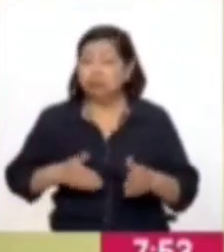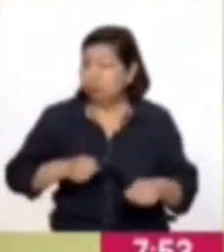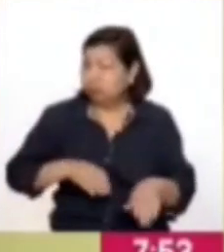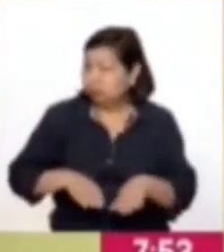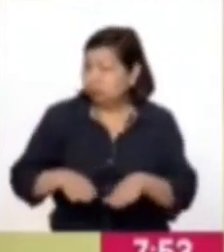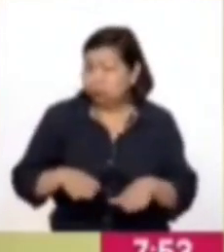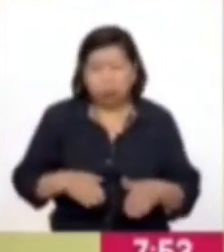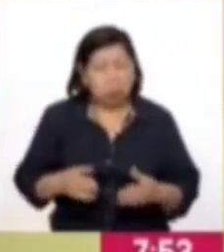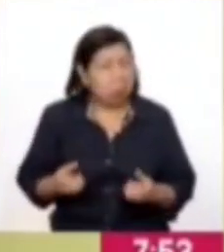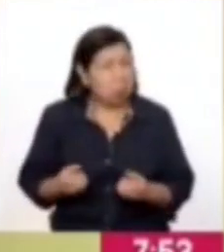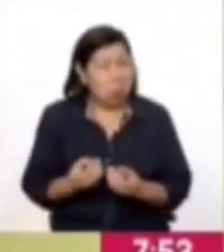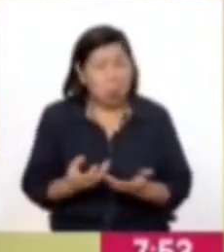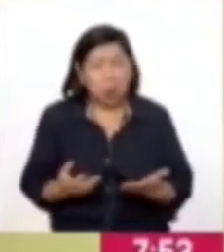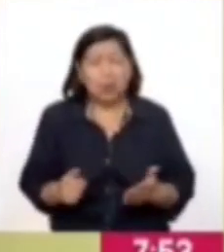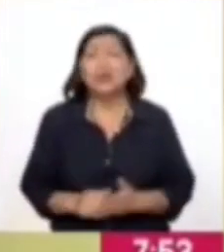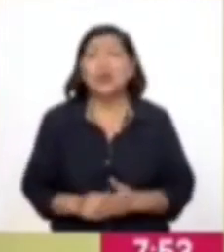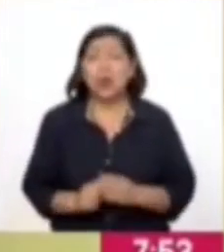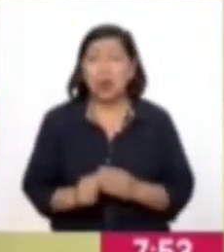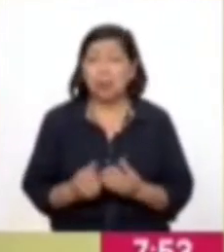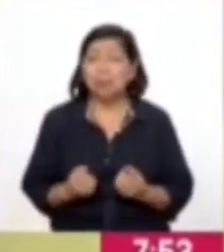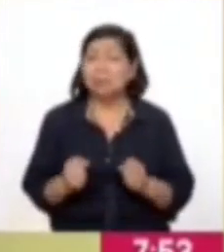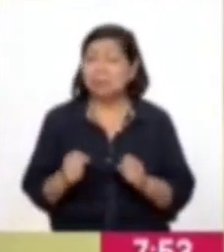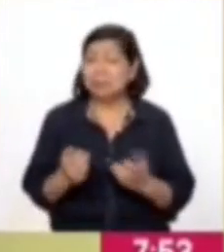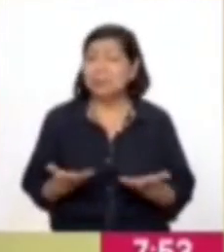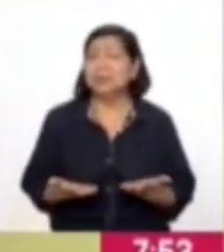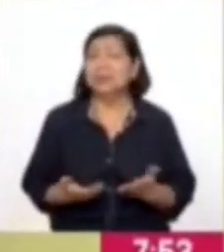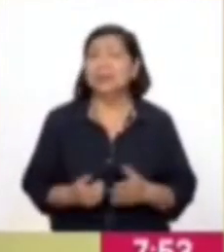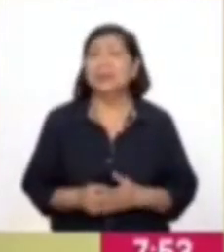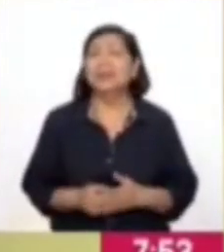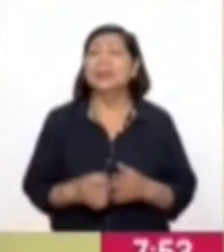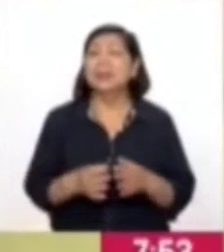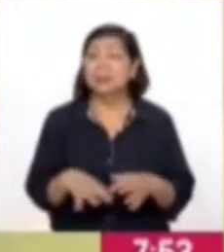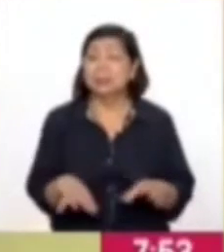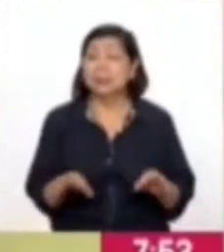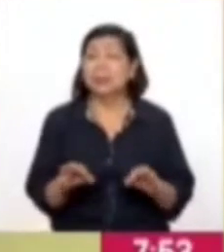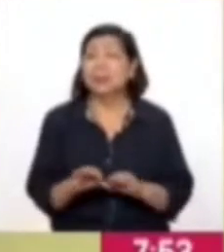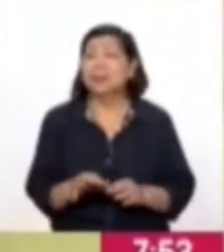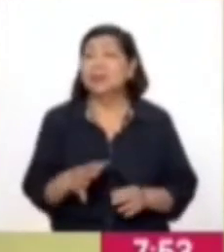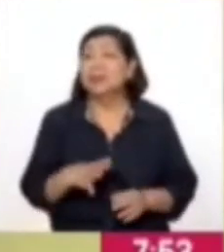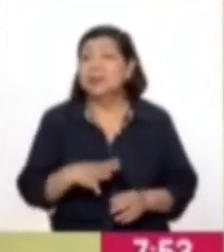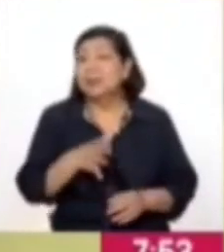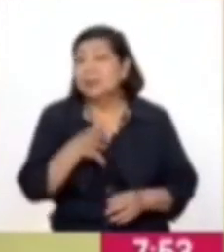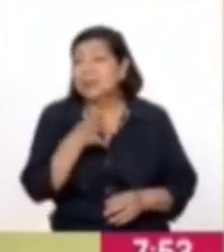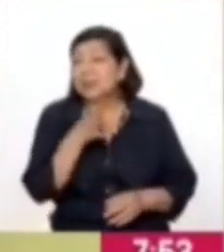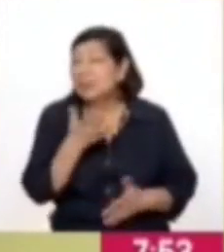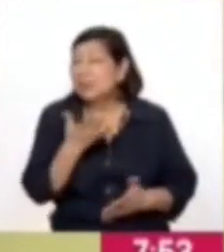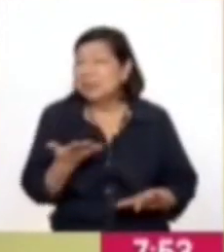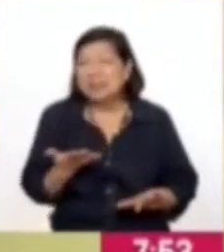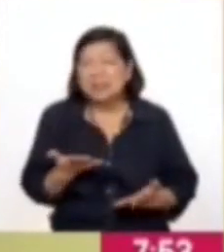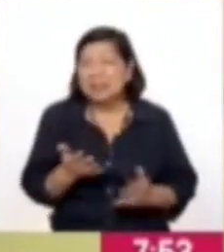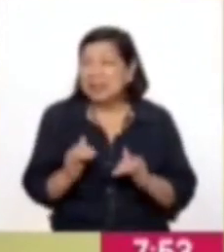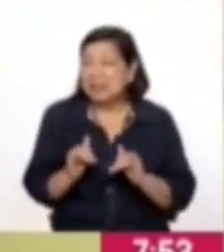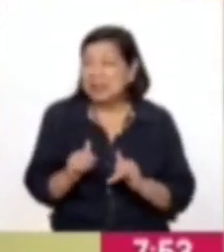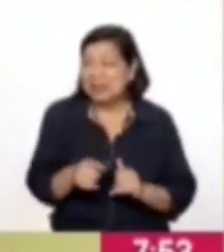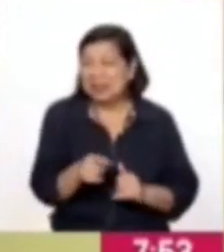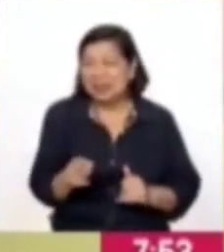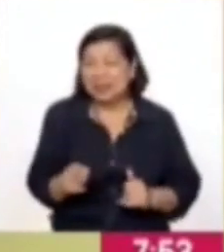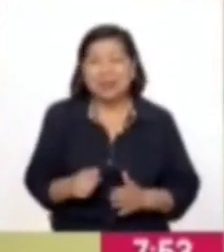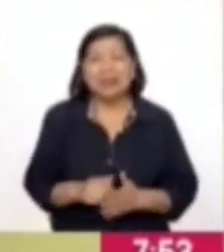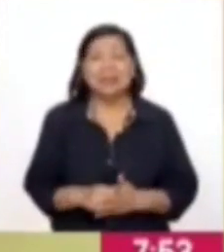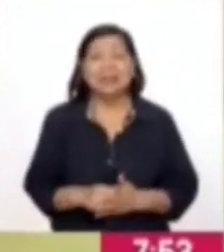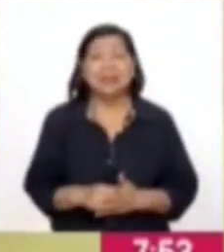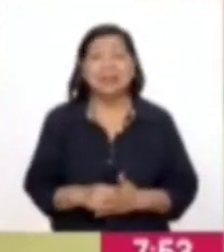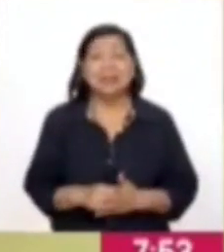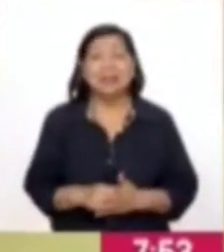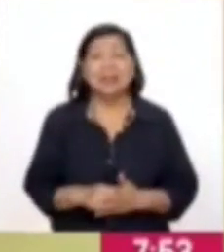pistas, bueno, Hay y mucho por conocer. algo sí importante. Yo no sé por qué, y esto lo dejo también para que lo Sí, escuche el por